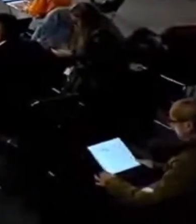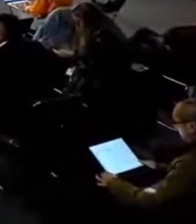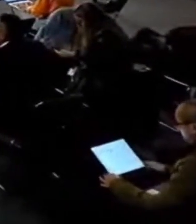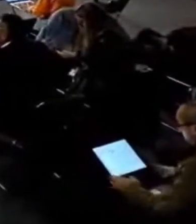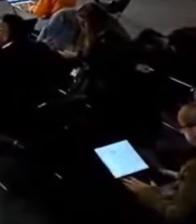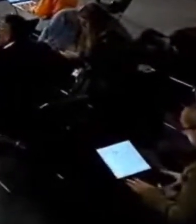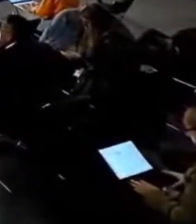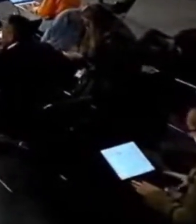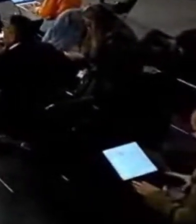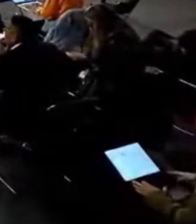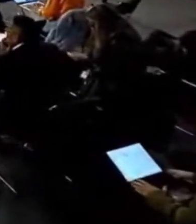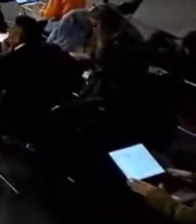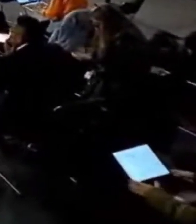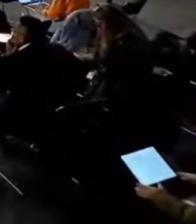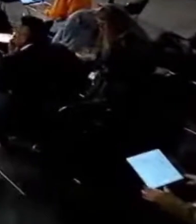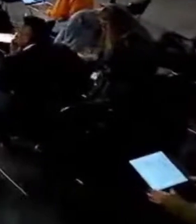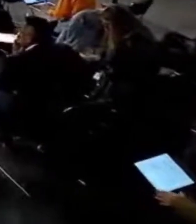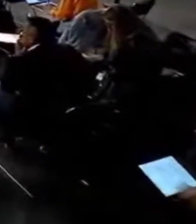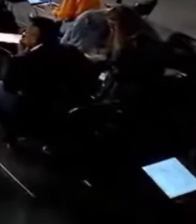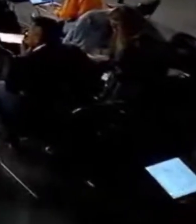No,